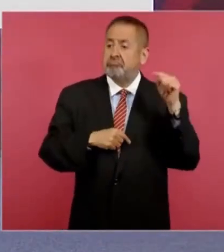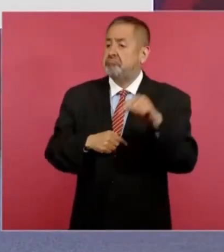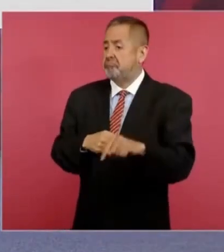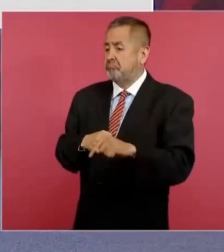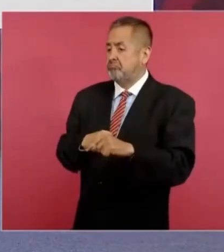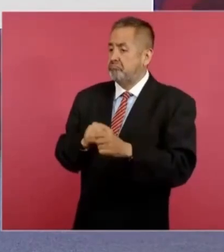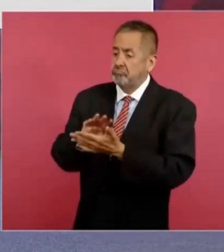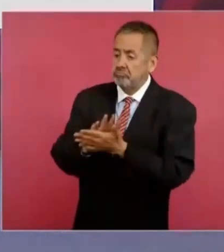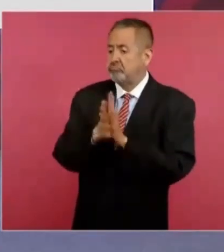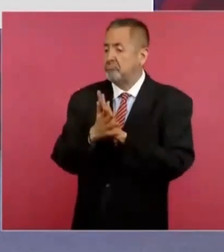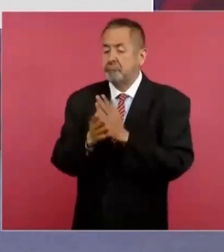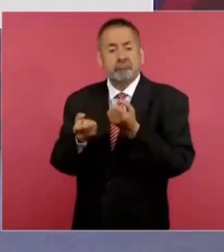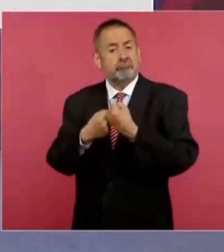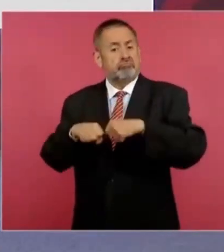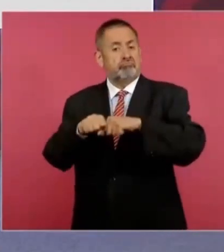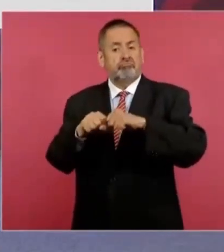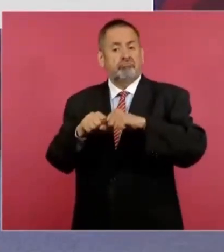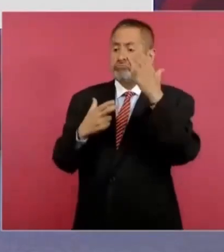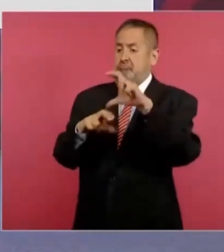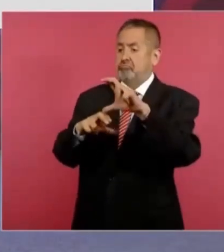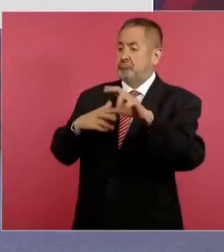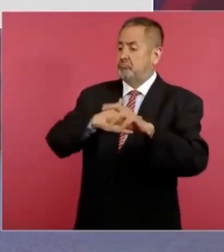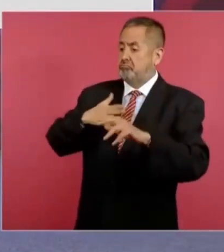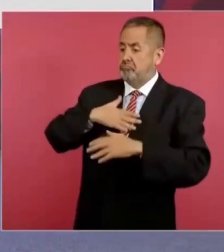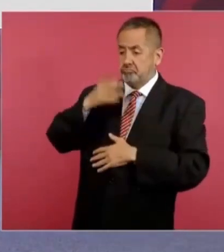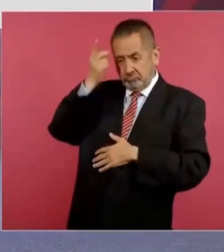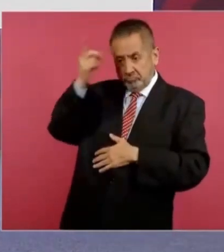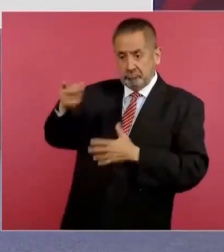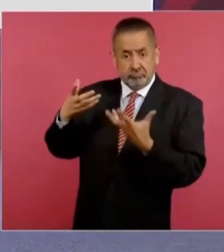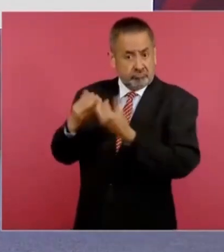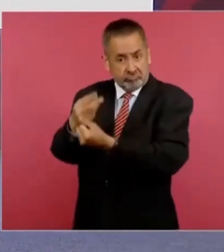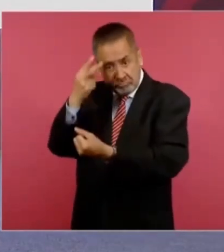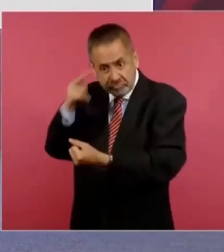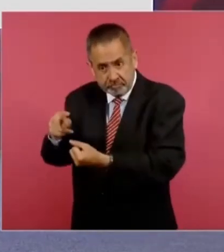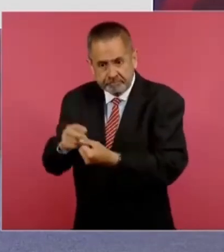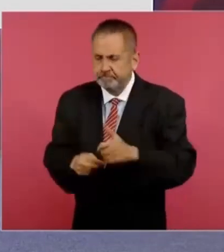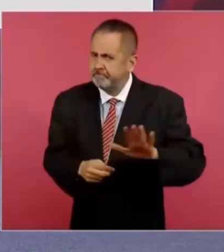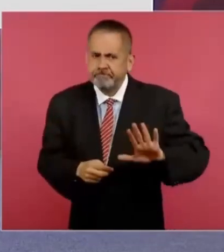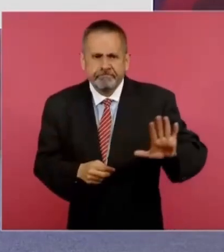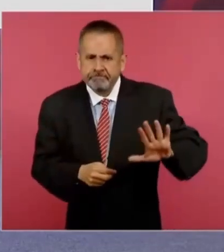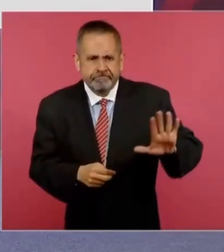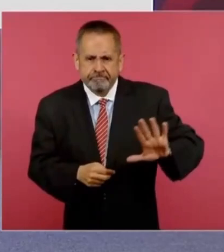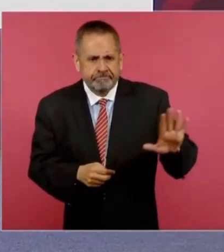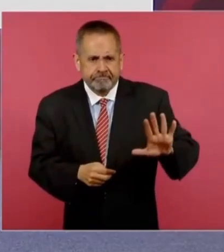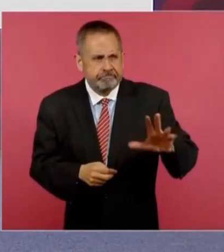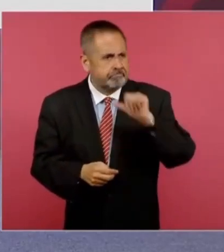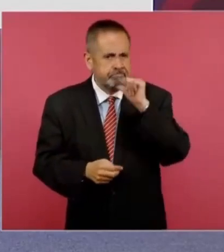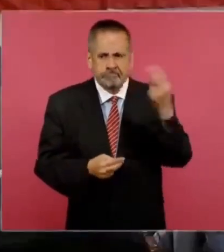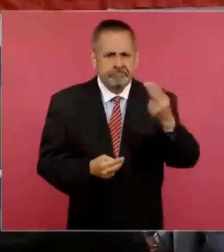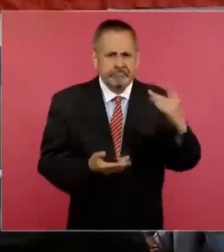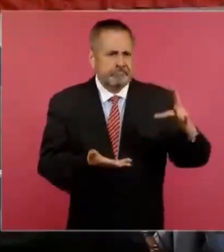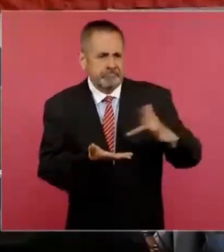convertirse en accionista de las empresas públicas para apoyarnos.